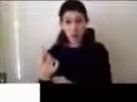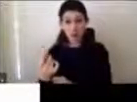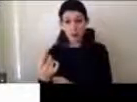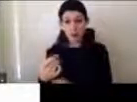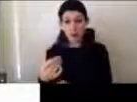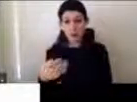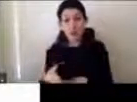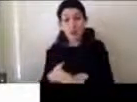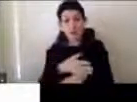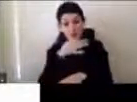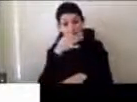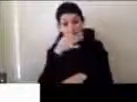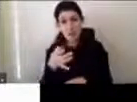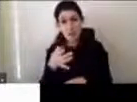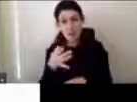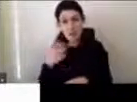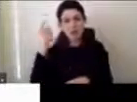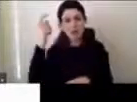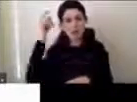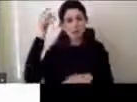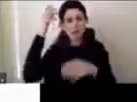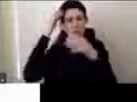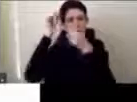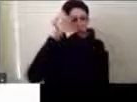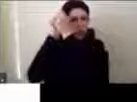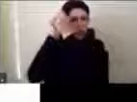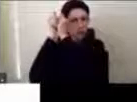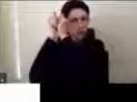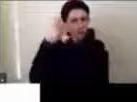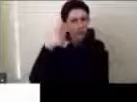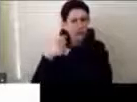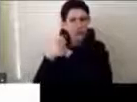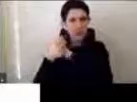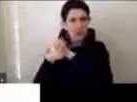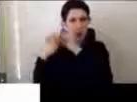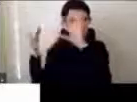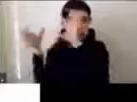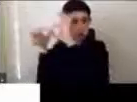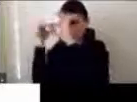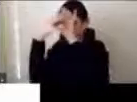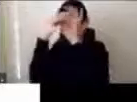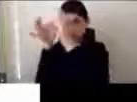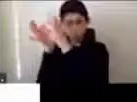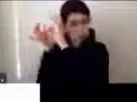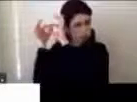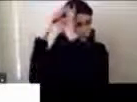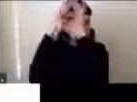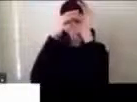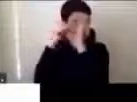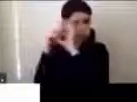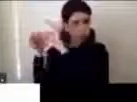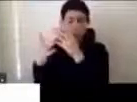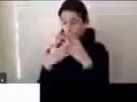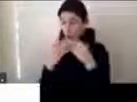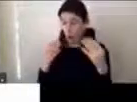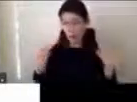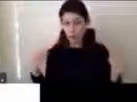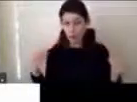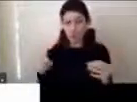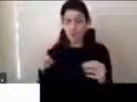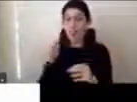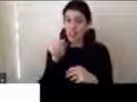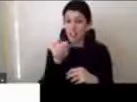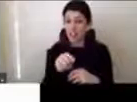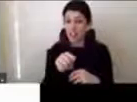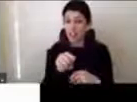anteriormente, esta neuroplasticidad, esta explosión de sinaptogénesis que se está produciendo, es una